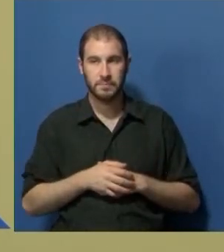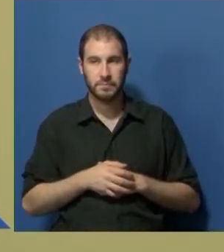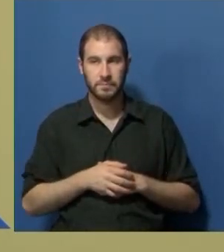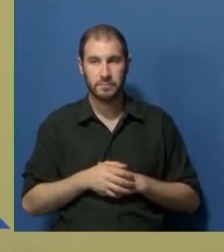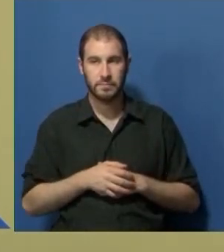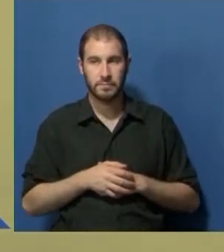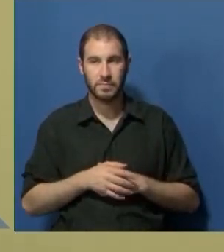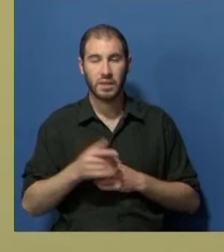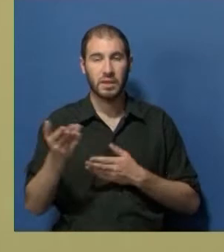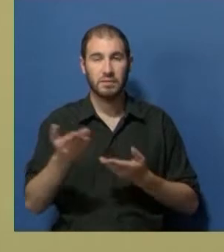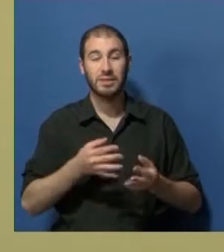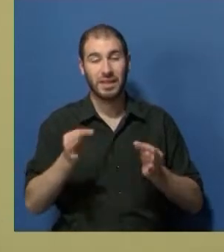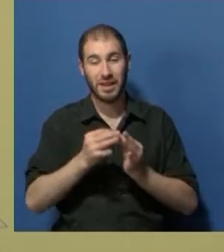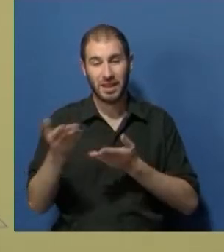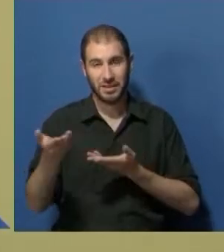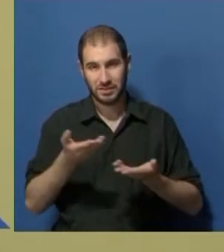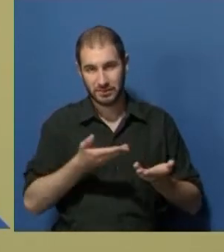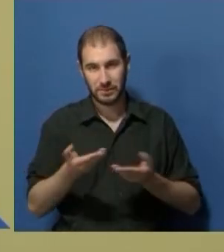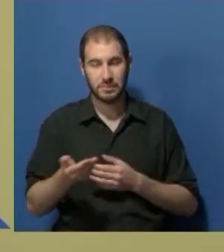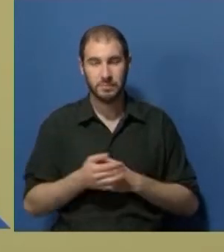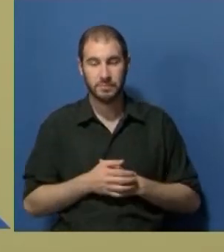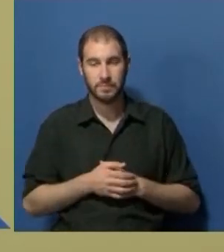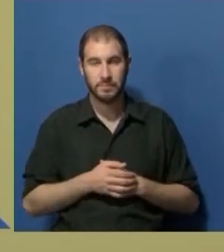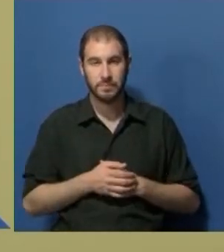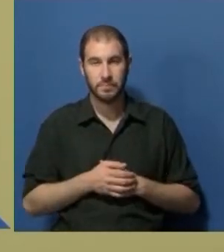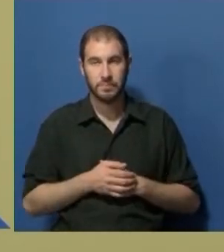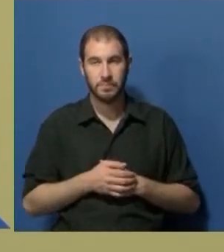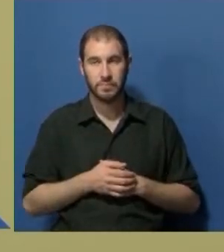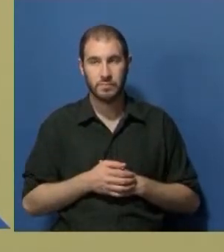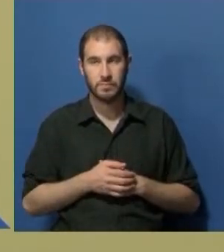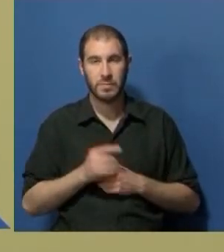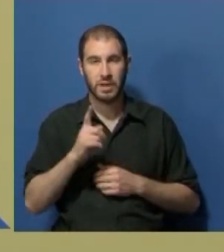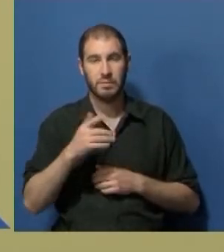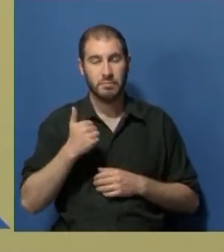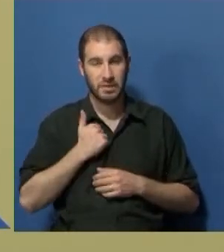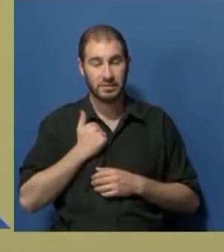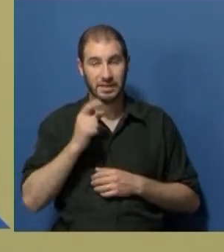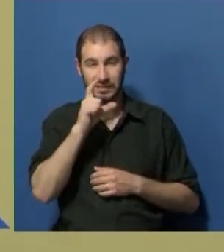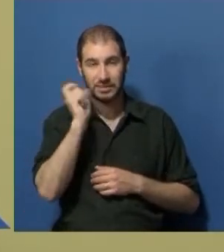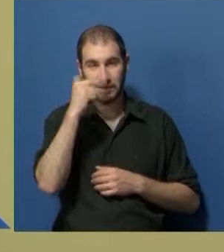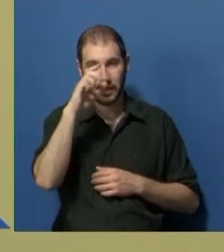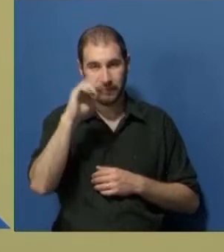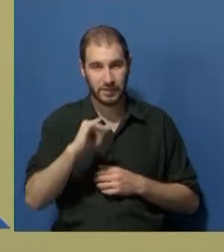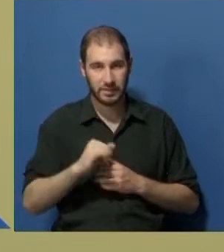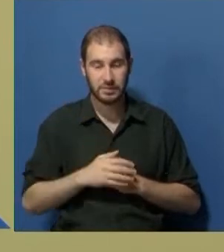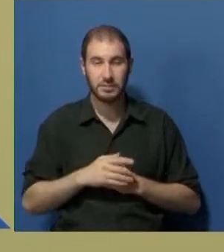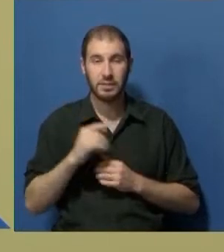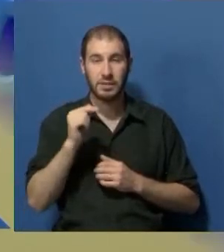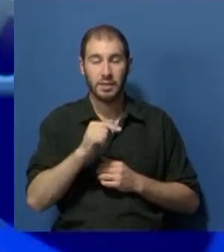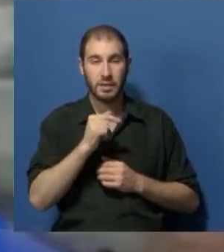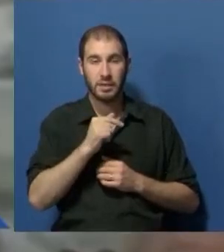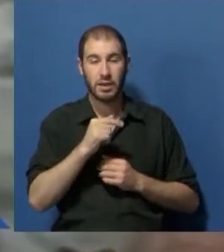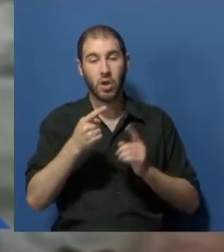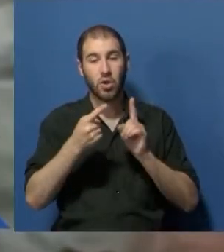fue recibido en la isla, siendo militar Chávez, y pudo, digamos, entrar